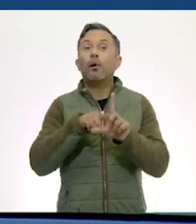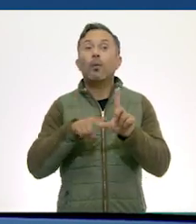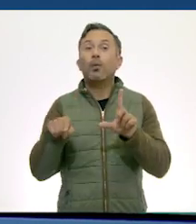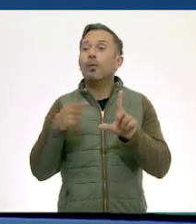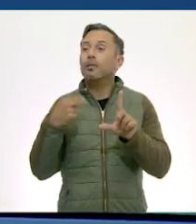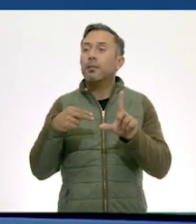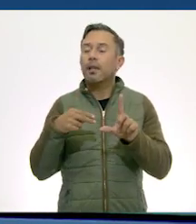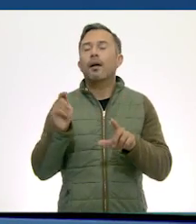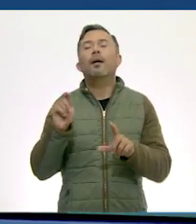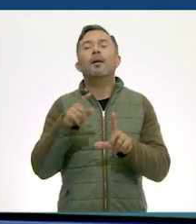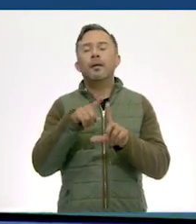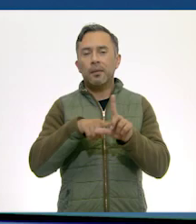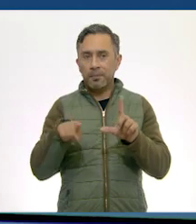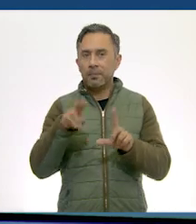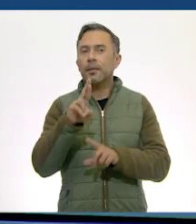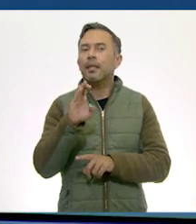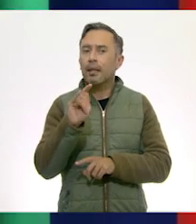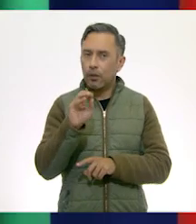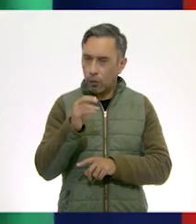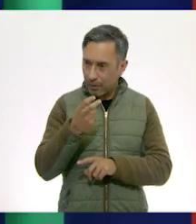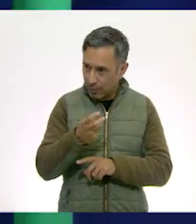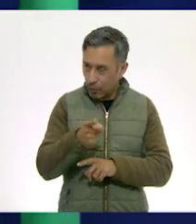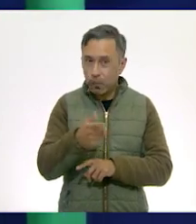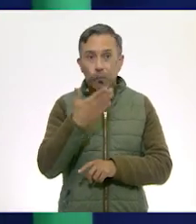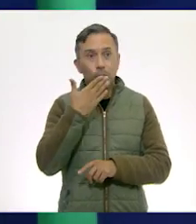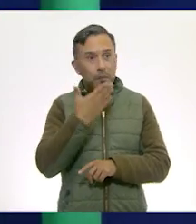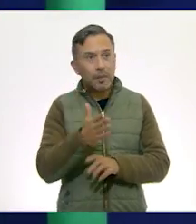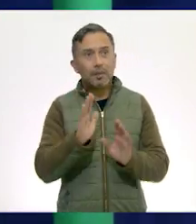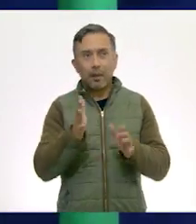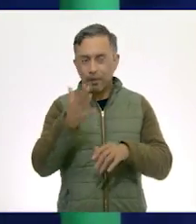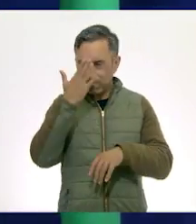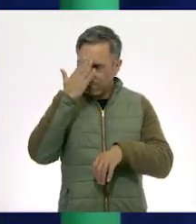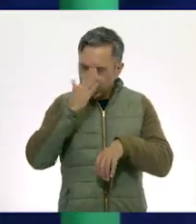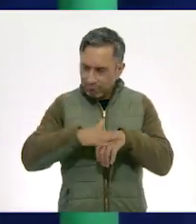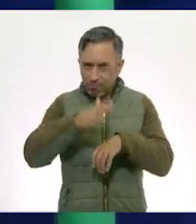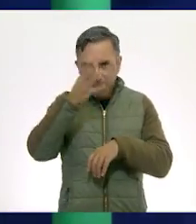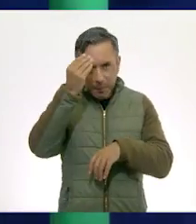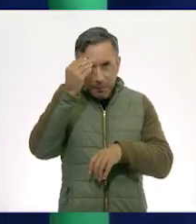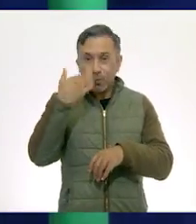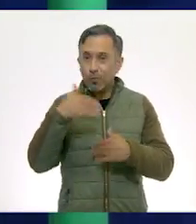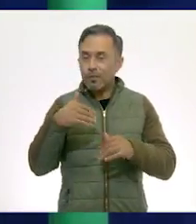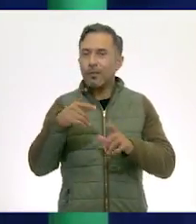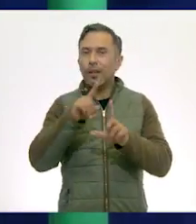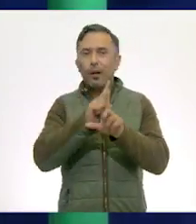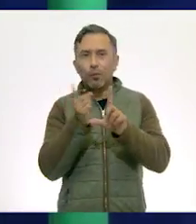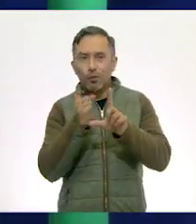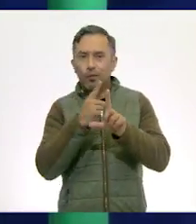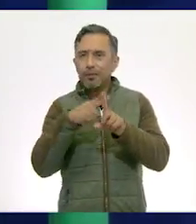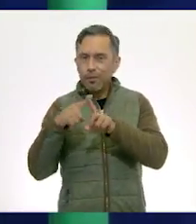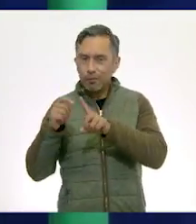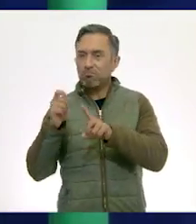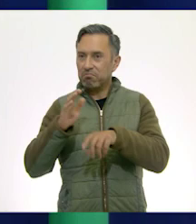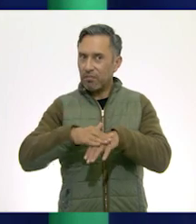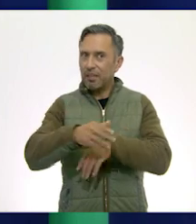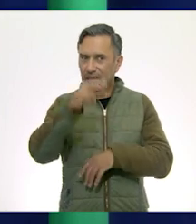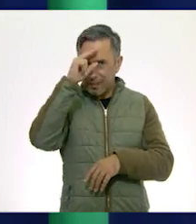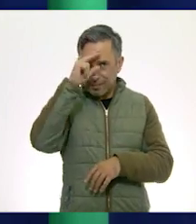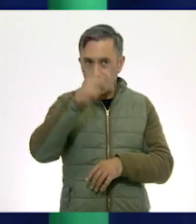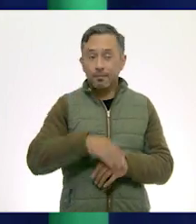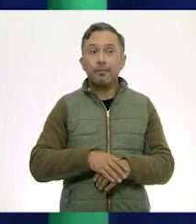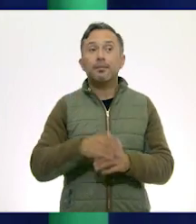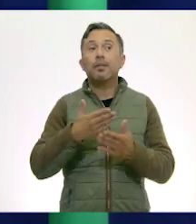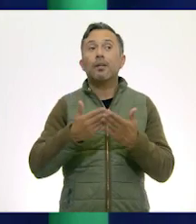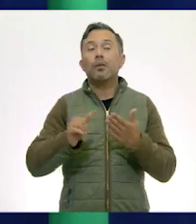Ah, ángulo recto. Eso, muy bien, ya estamos aprendiendo mucho sobre los ángulos. Más inteligente. Aquí tenemos el